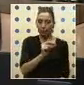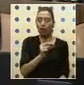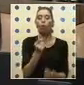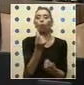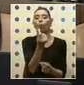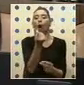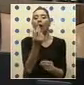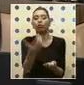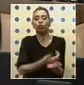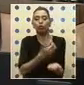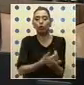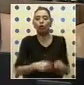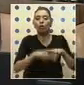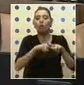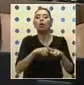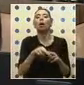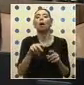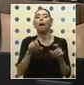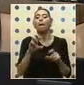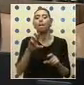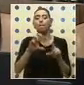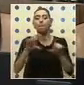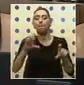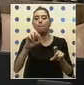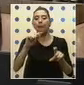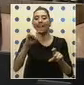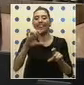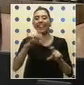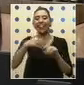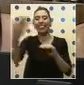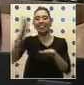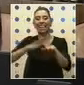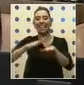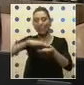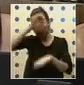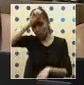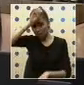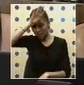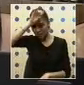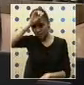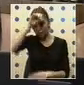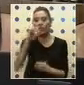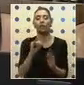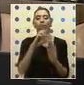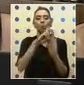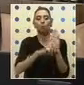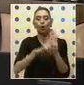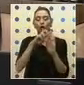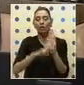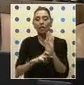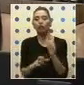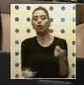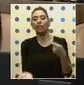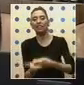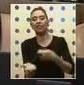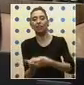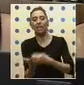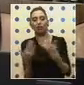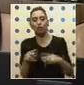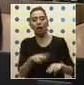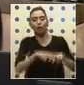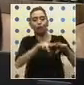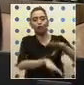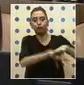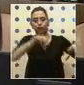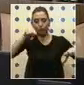se ha recaudado en dinero en las patentes mineras de los últimos cuatro años y una especificación de los proyectos que se han financiado con estos mismos recursos